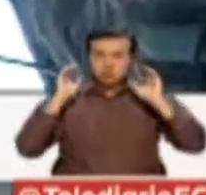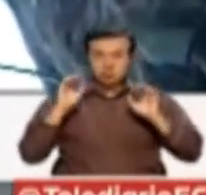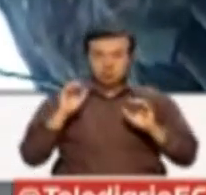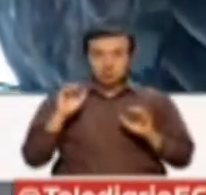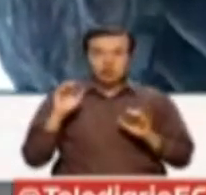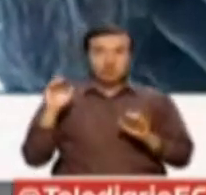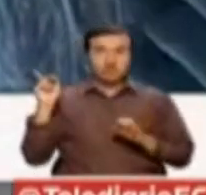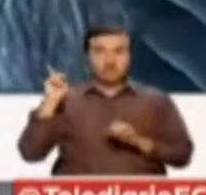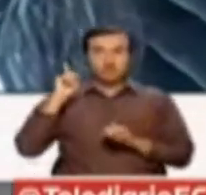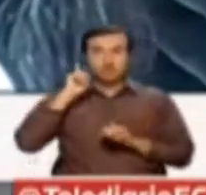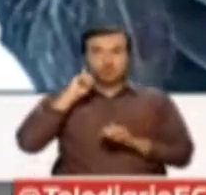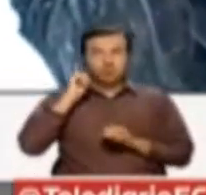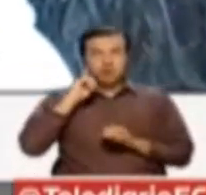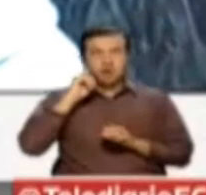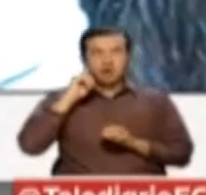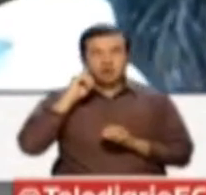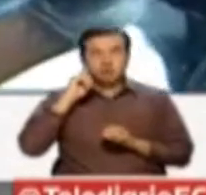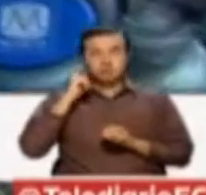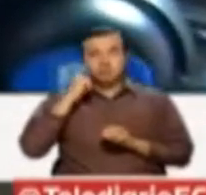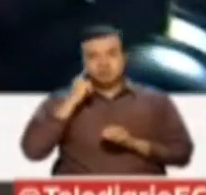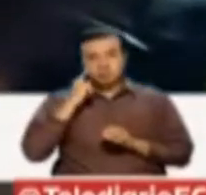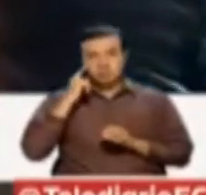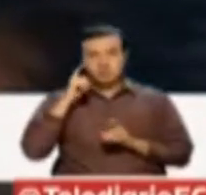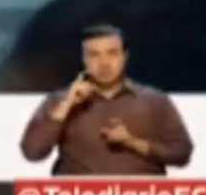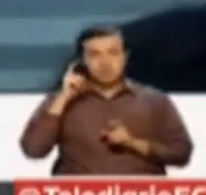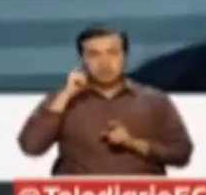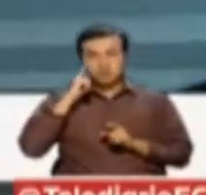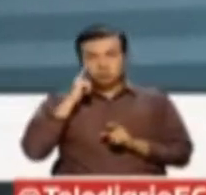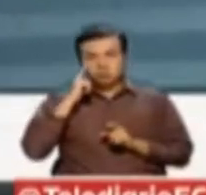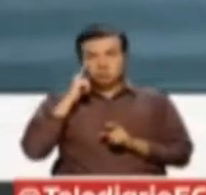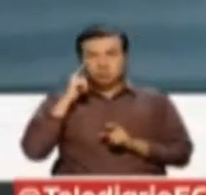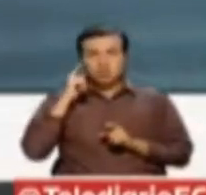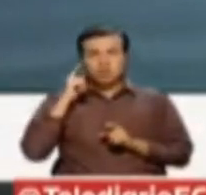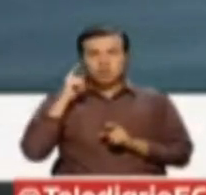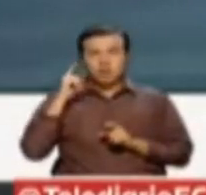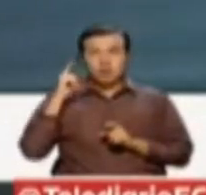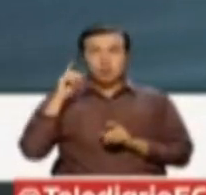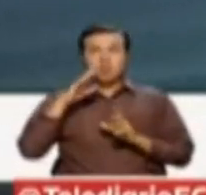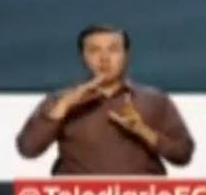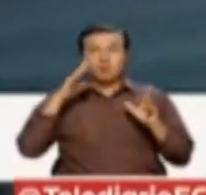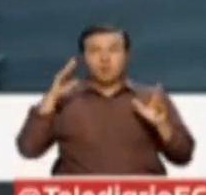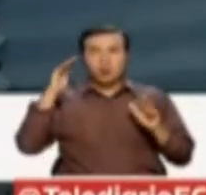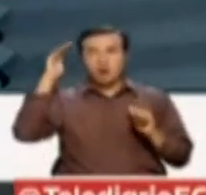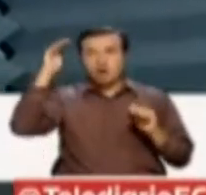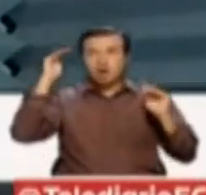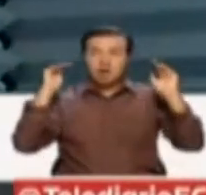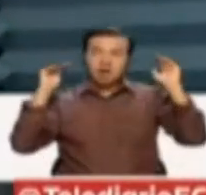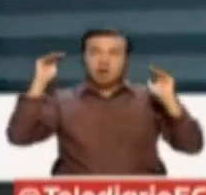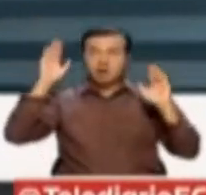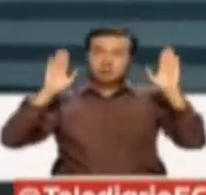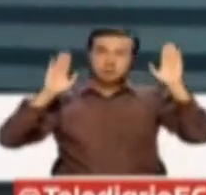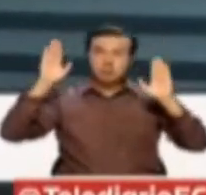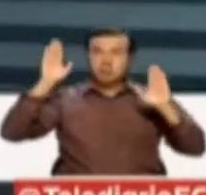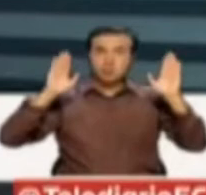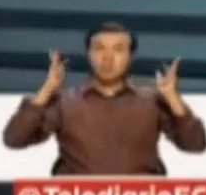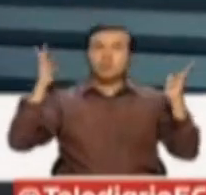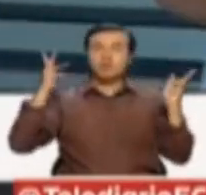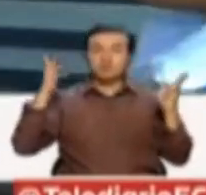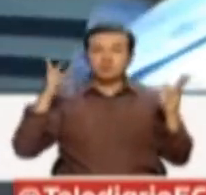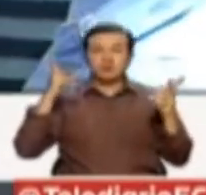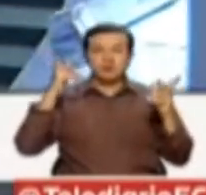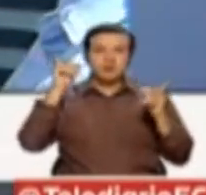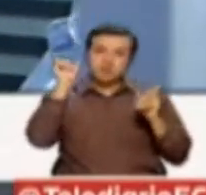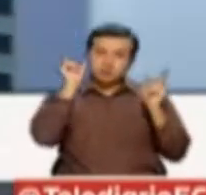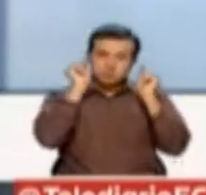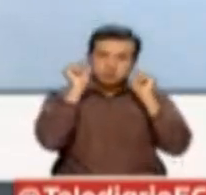sonidos que van a de que el paciente va a responder cuanto escuché en cada de cada sonido la incidencia de pérdida de